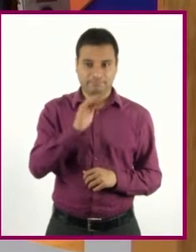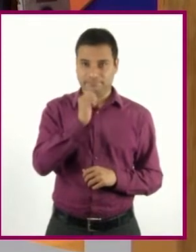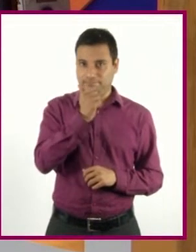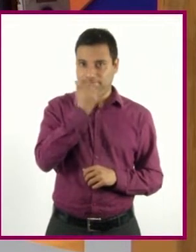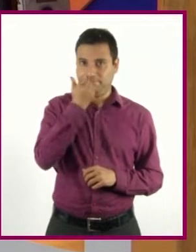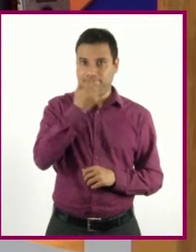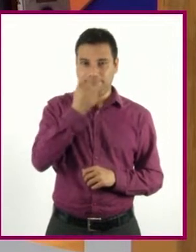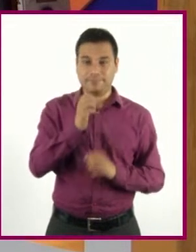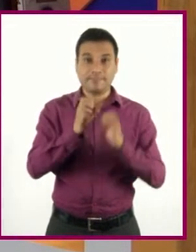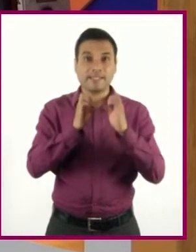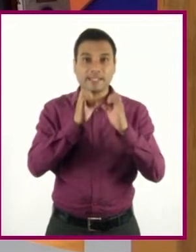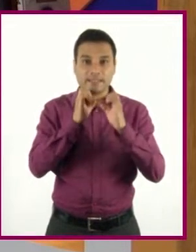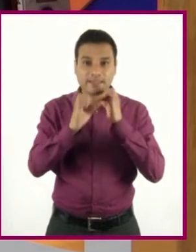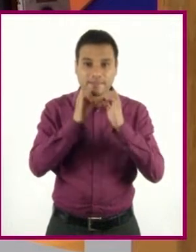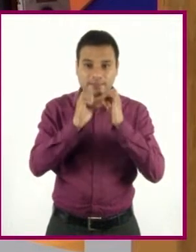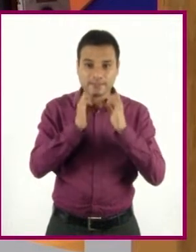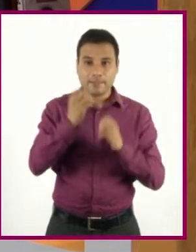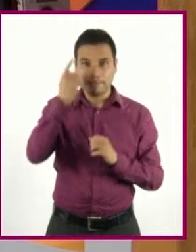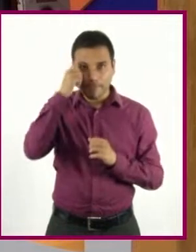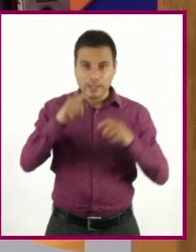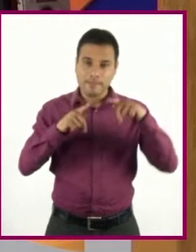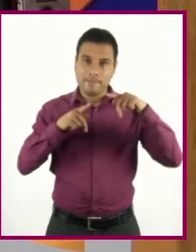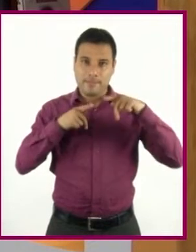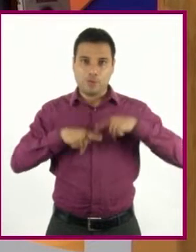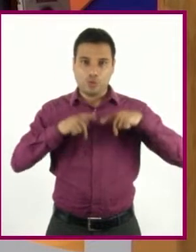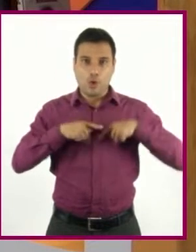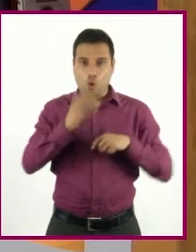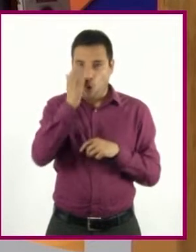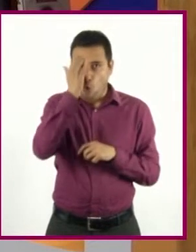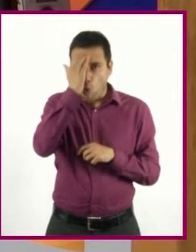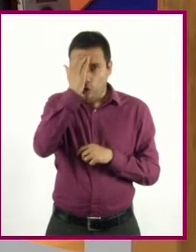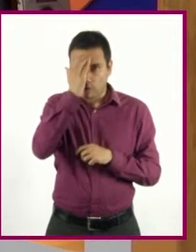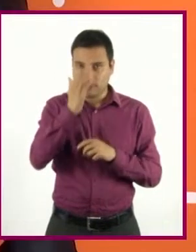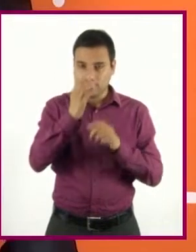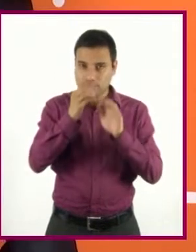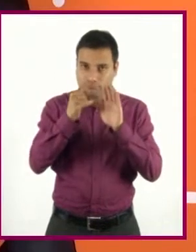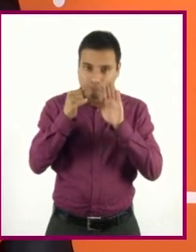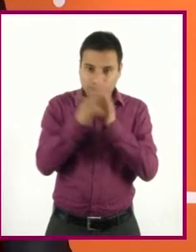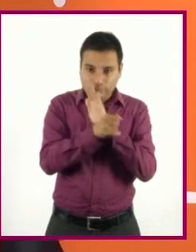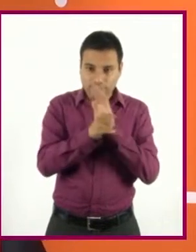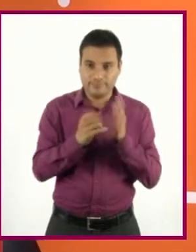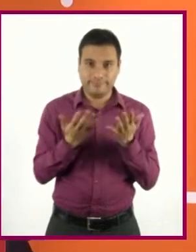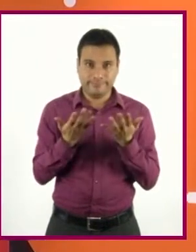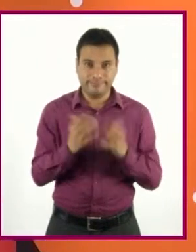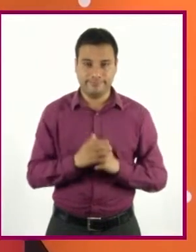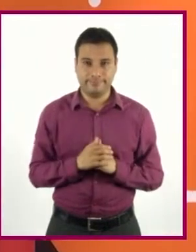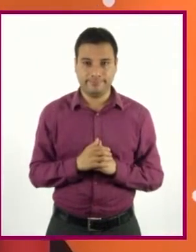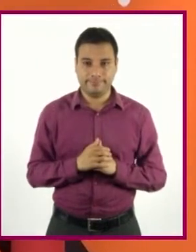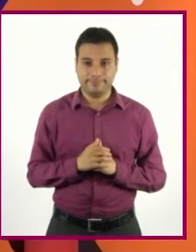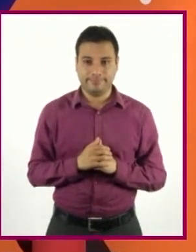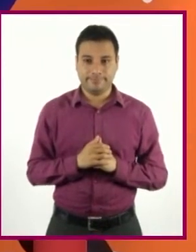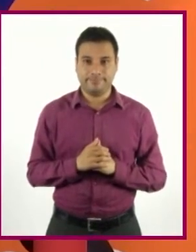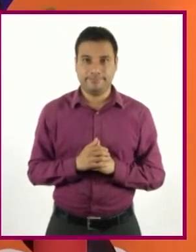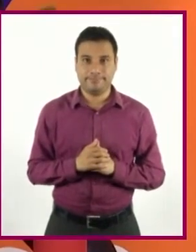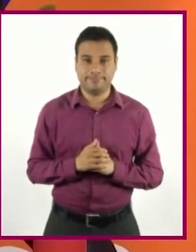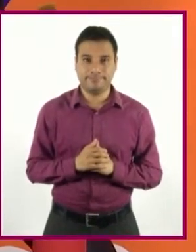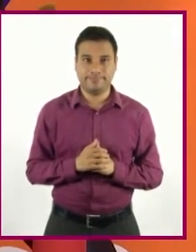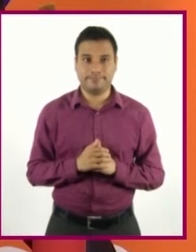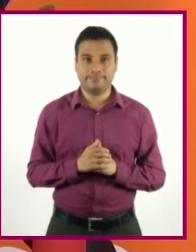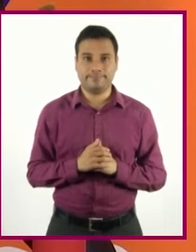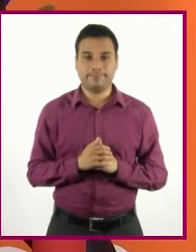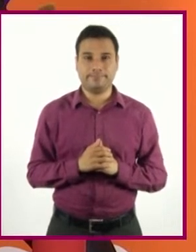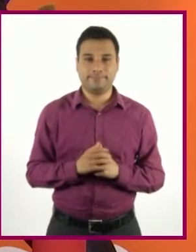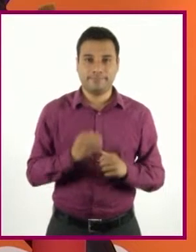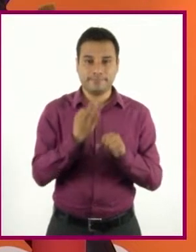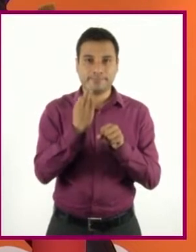el de conocer mejor a una persona que acaba de incorporarse a un grupo social. En este caso, la